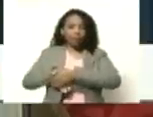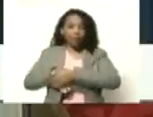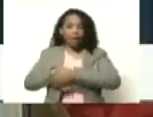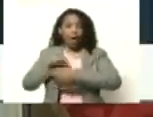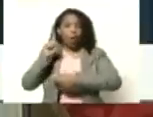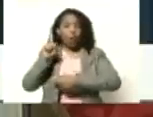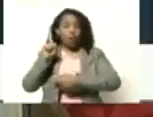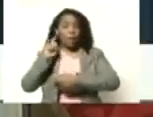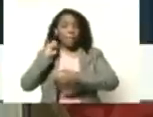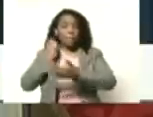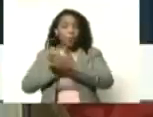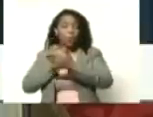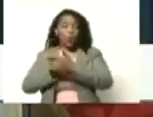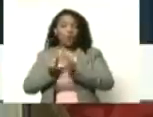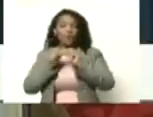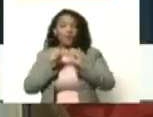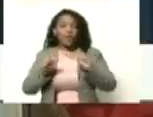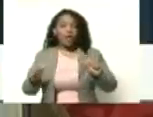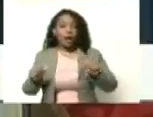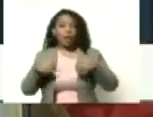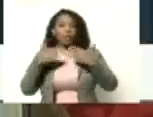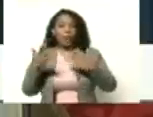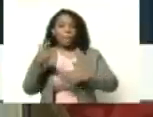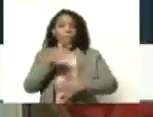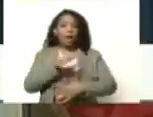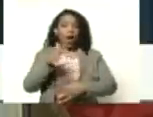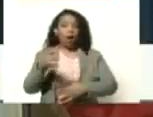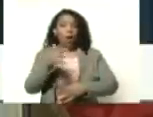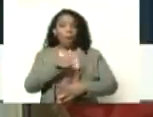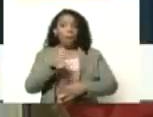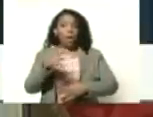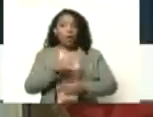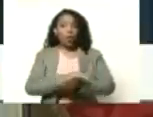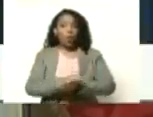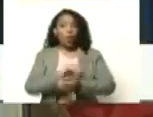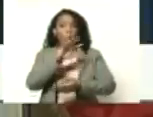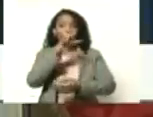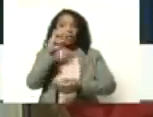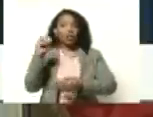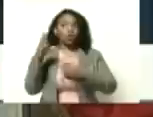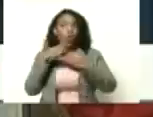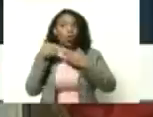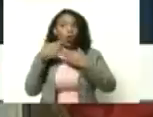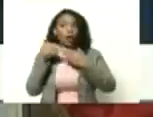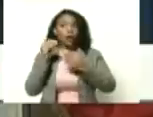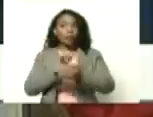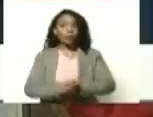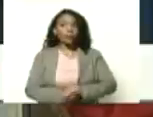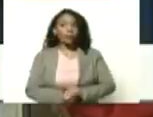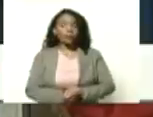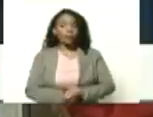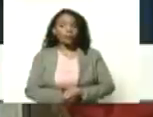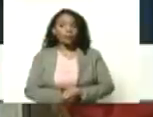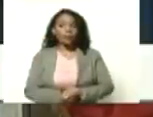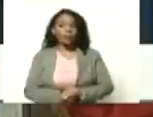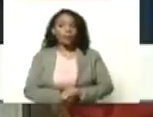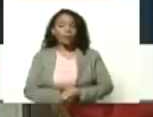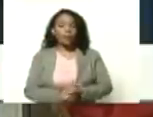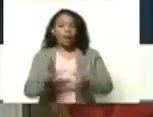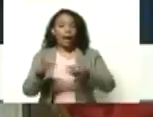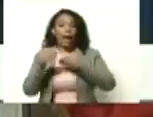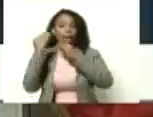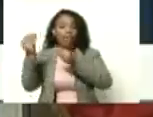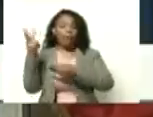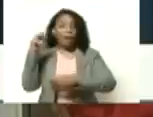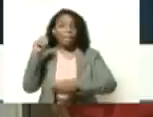manutención fija de aproximadamente 400 dólares que le daba magic